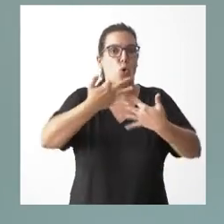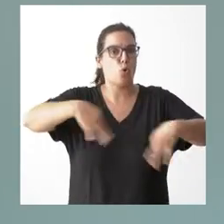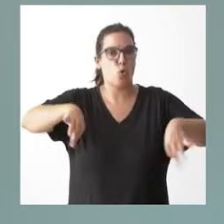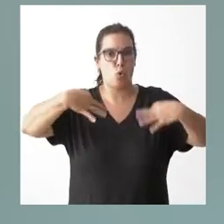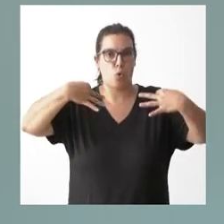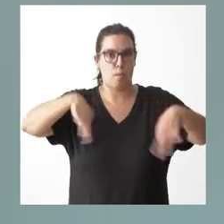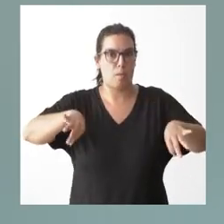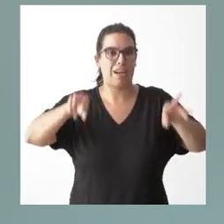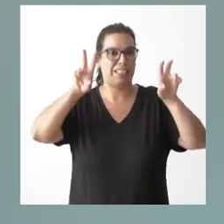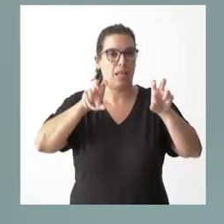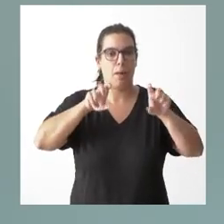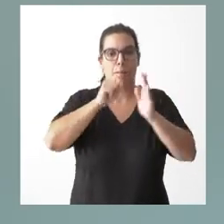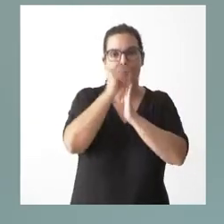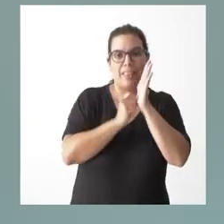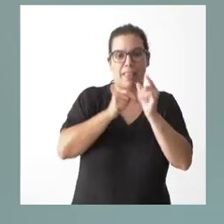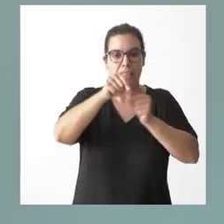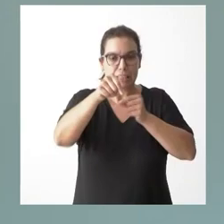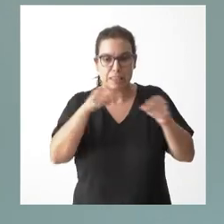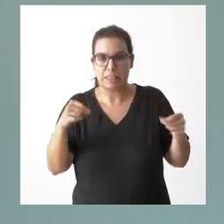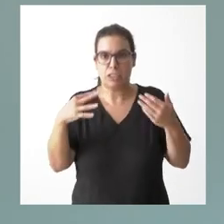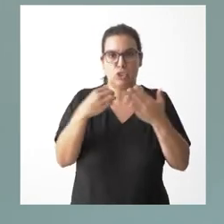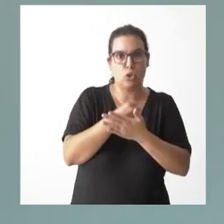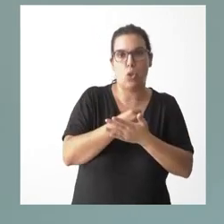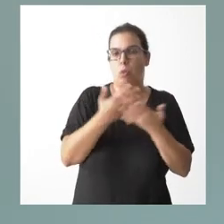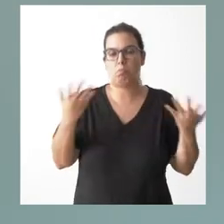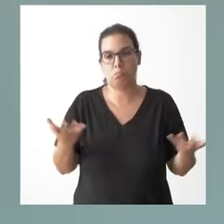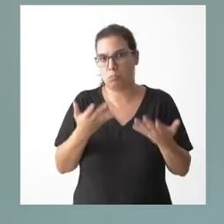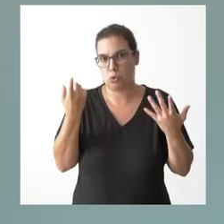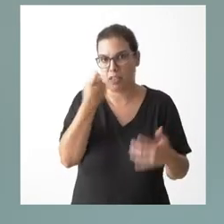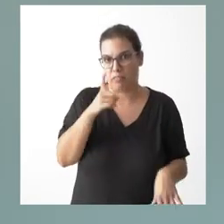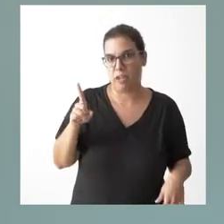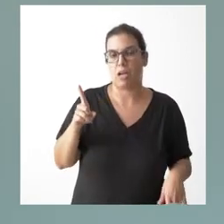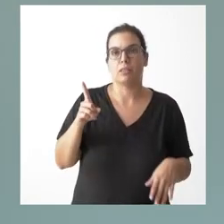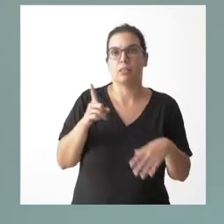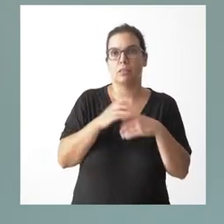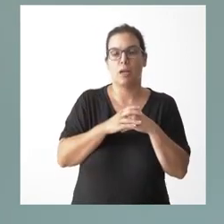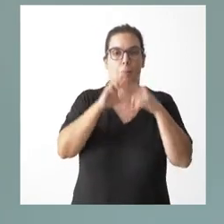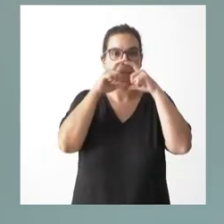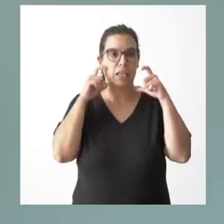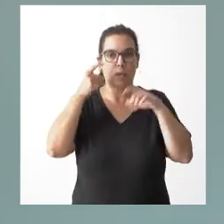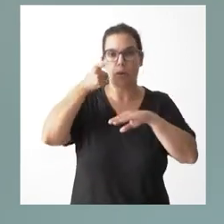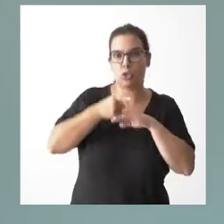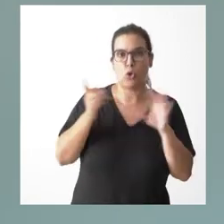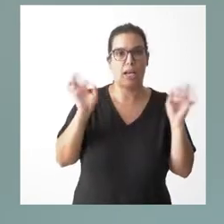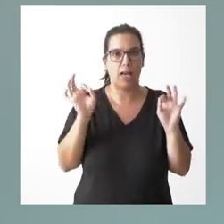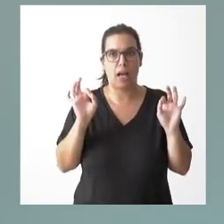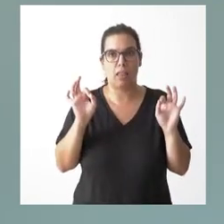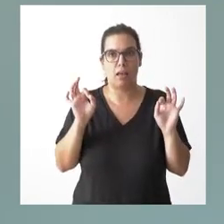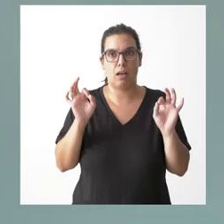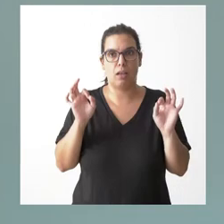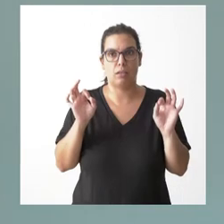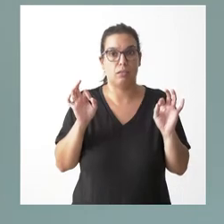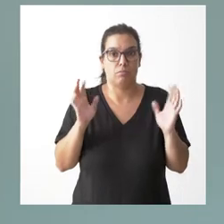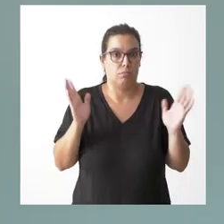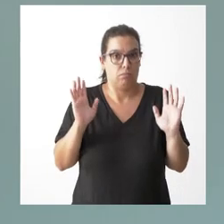en cuanto a las medidas de no se respeta el metro y medio y ya no es necesario llevar la mascarilla obligatoria porque no hay ninguna norma